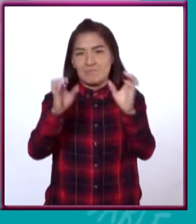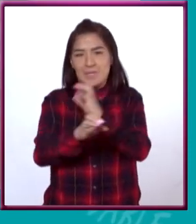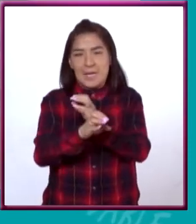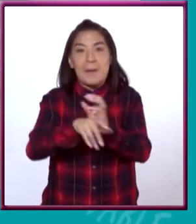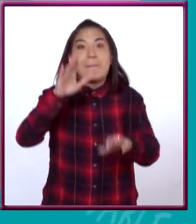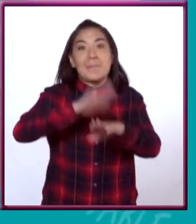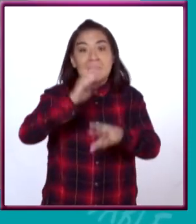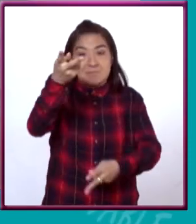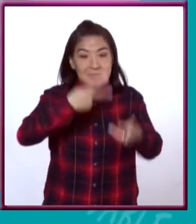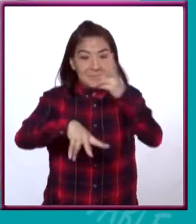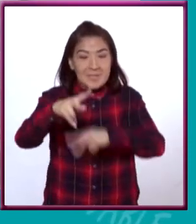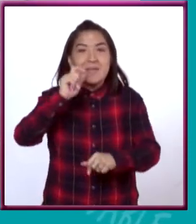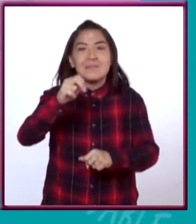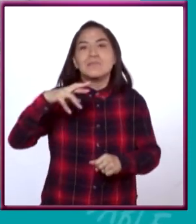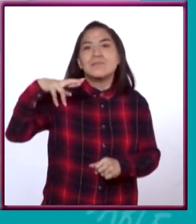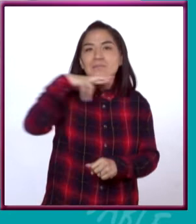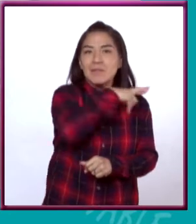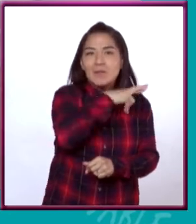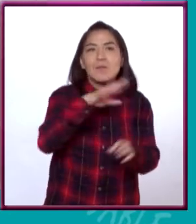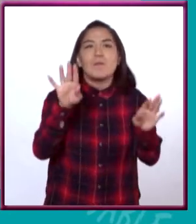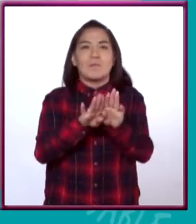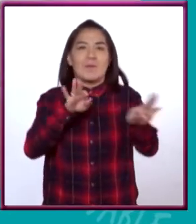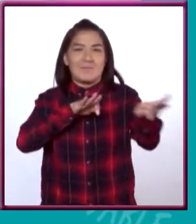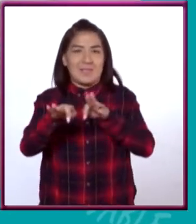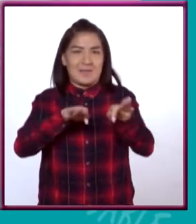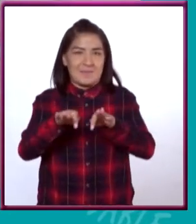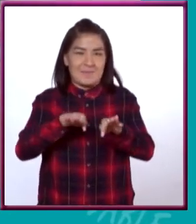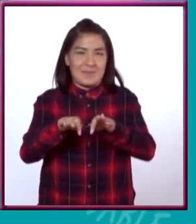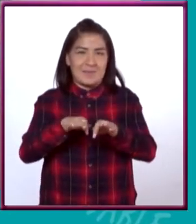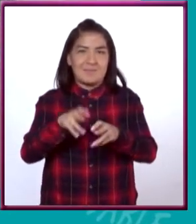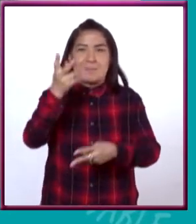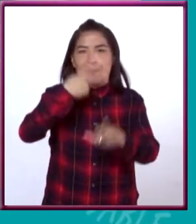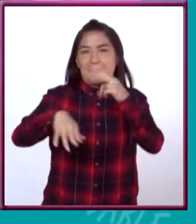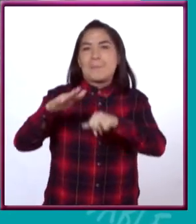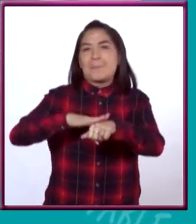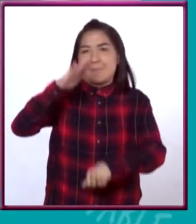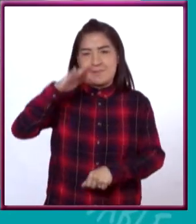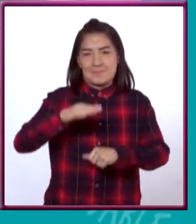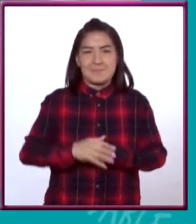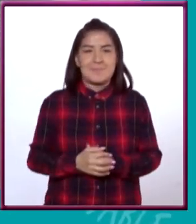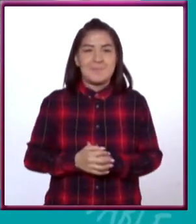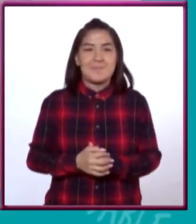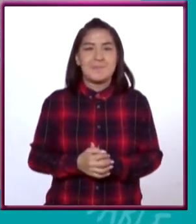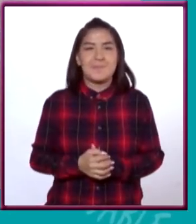productos, aumentando la velocidad en los flujos de trabajo.